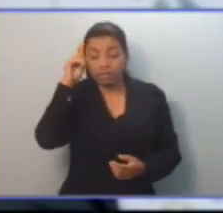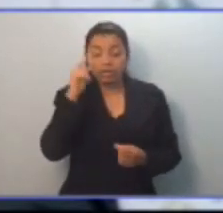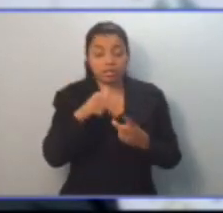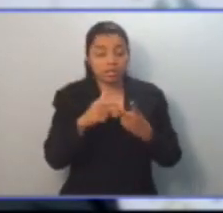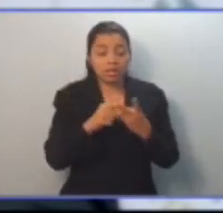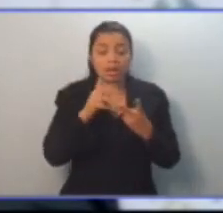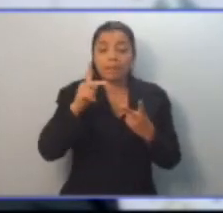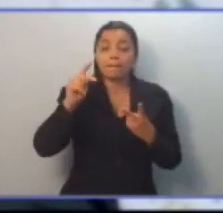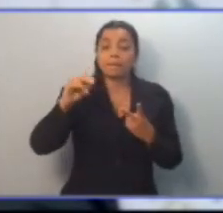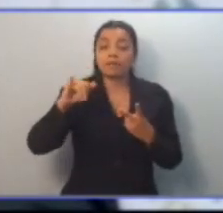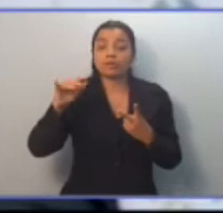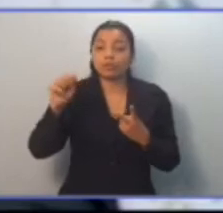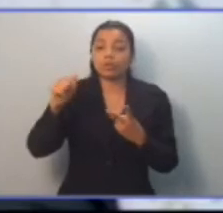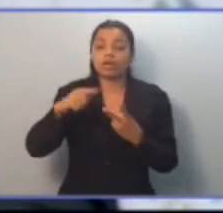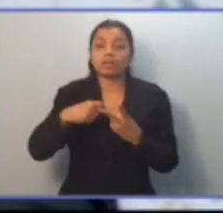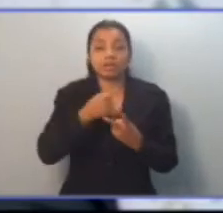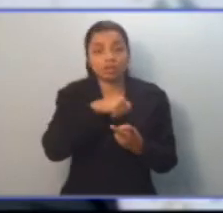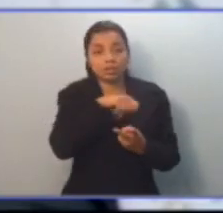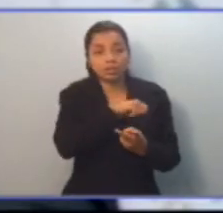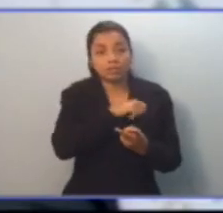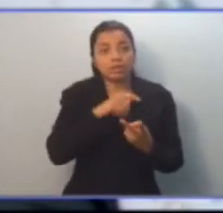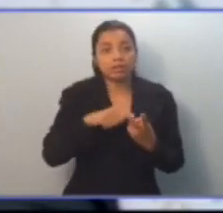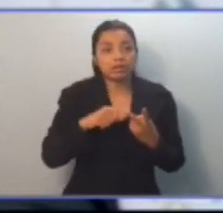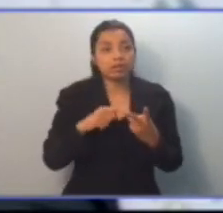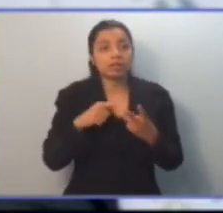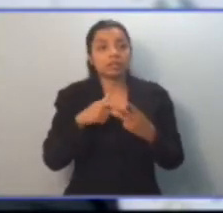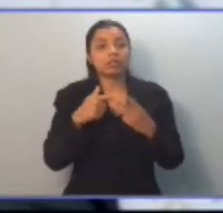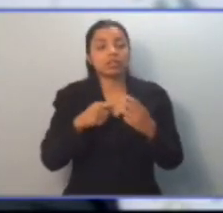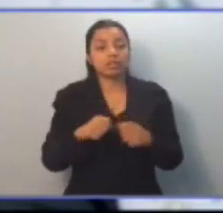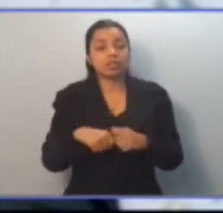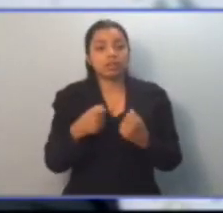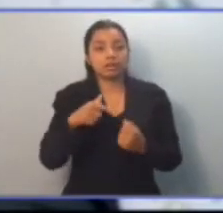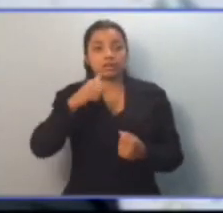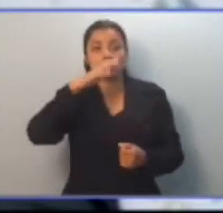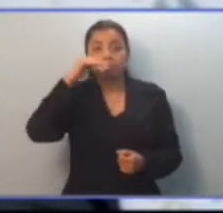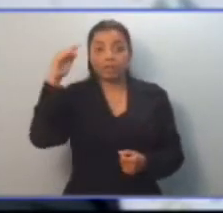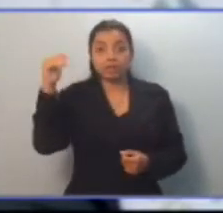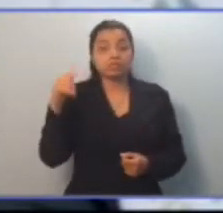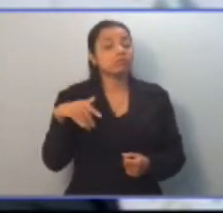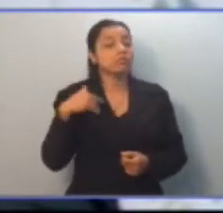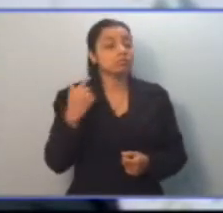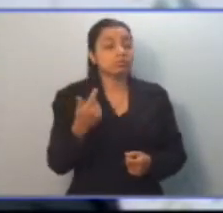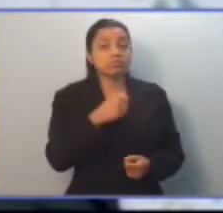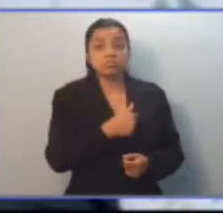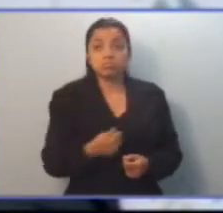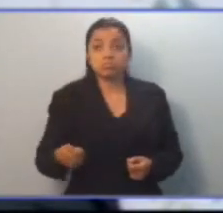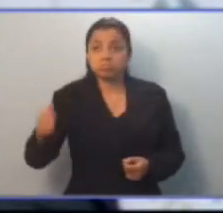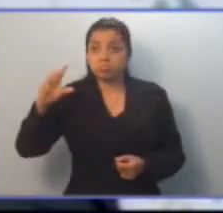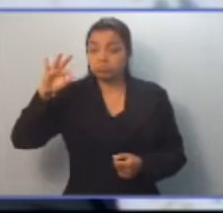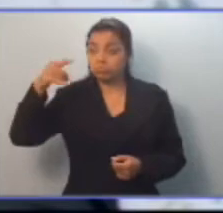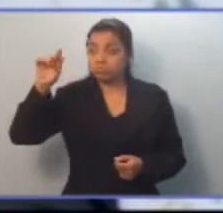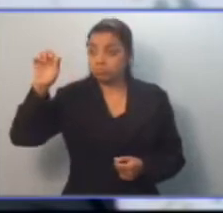Pantoja en España, de los actos de corrupción que se dieron en aquel país. Esos fiscales vinieron a formarnos